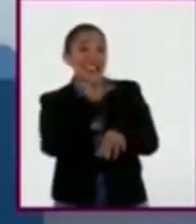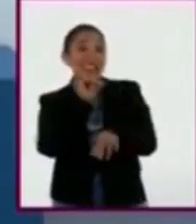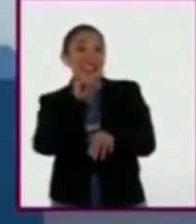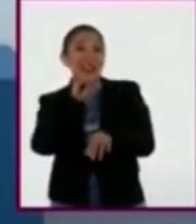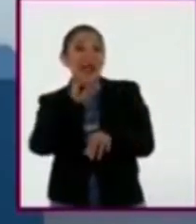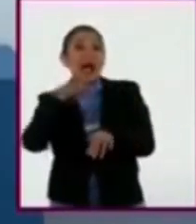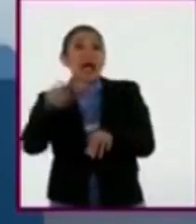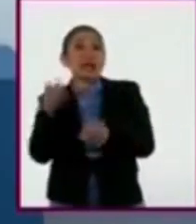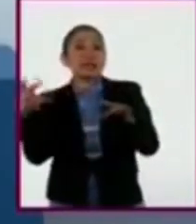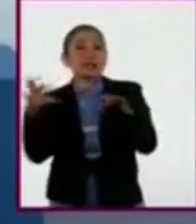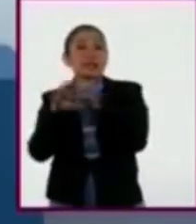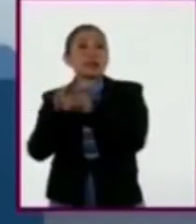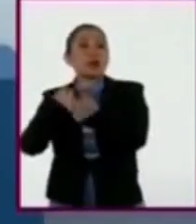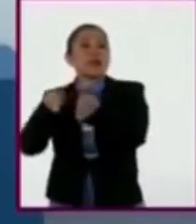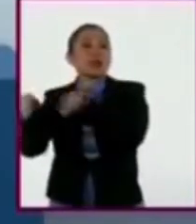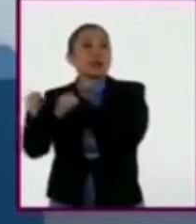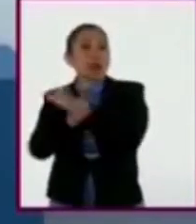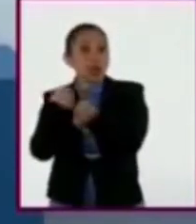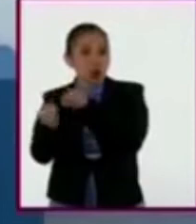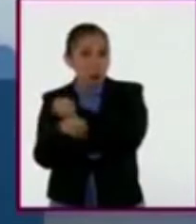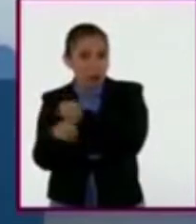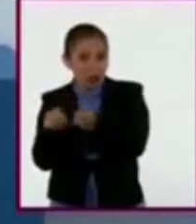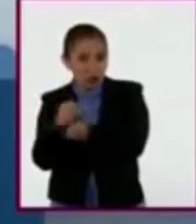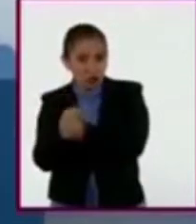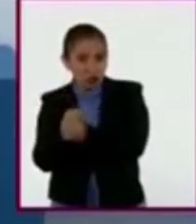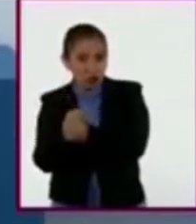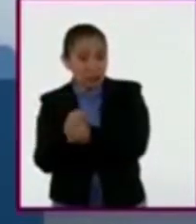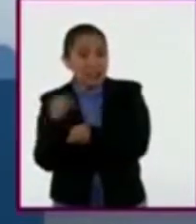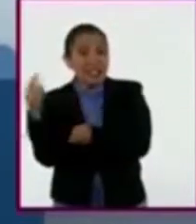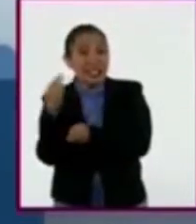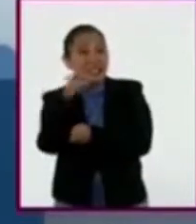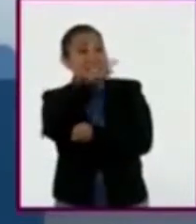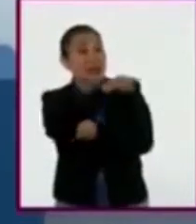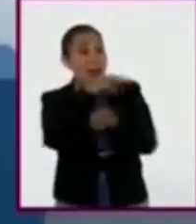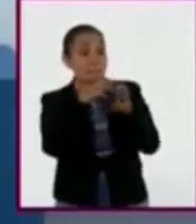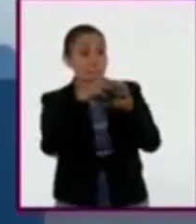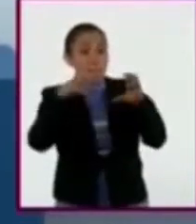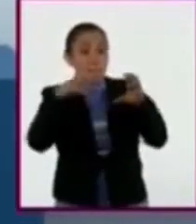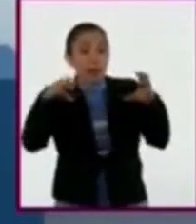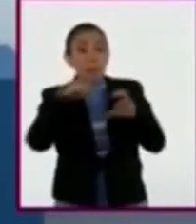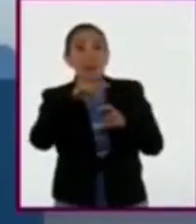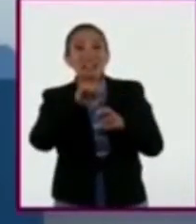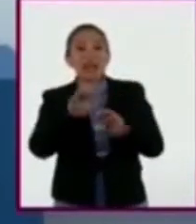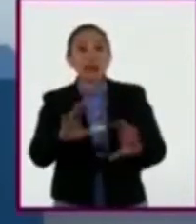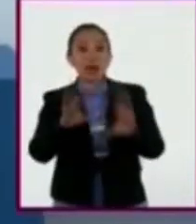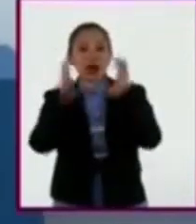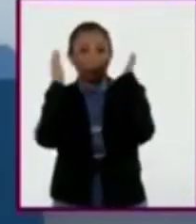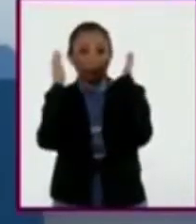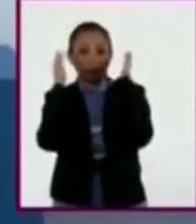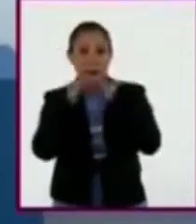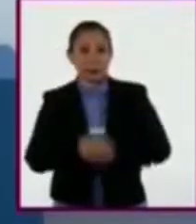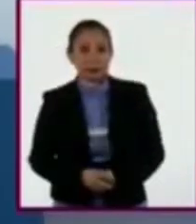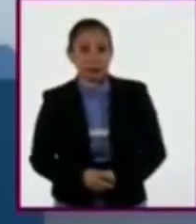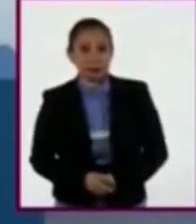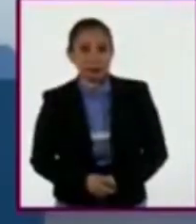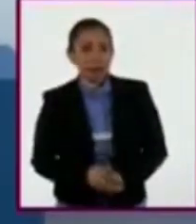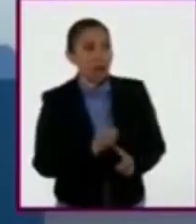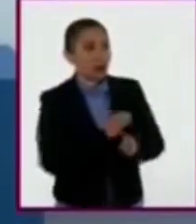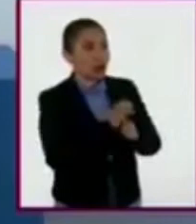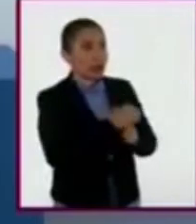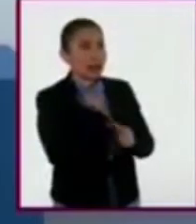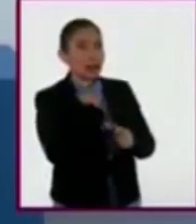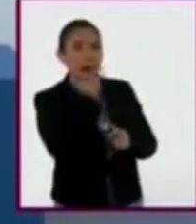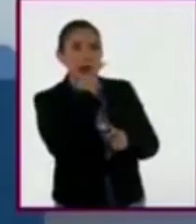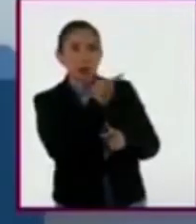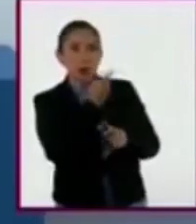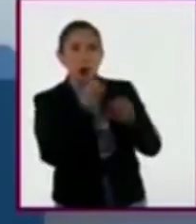es la que está asociada al movimiento en los objetos y depende de la masa y la velocidad del objeto. Entonces,